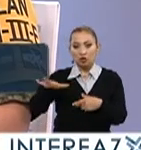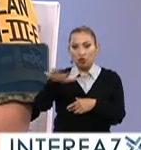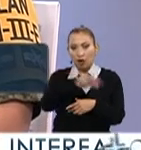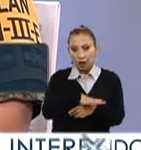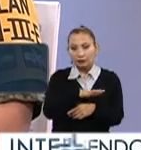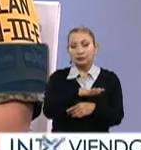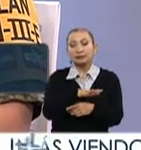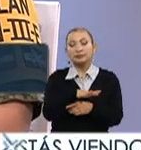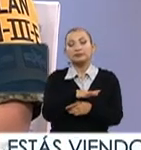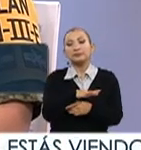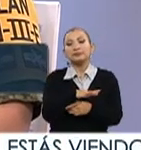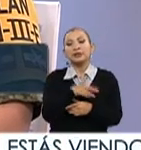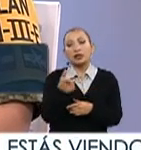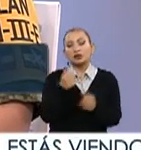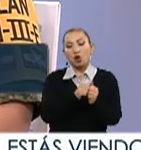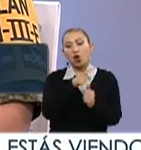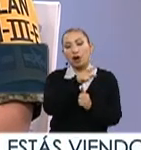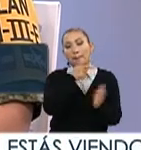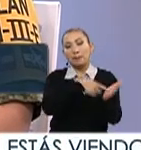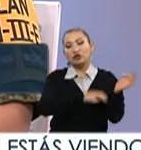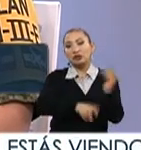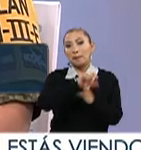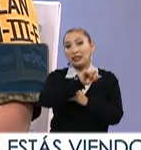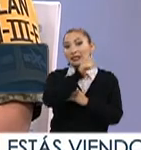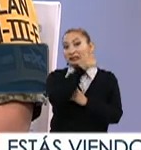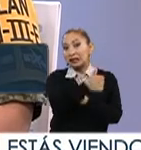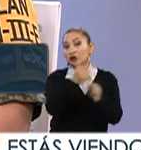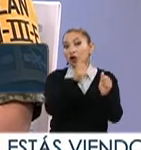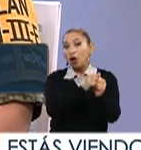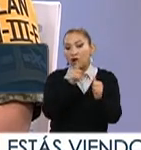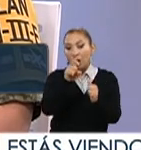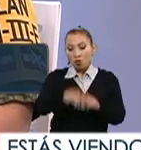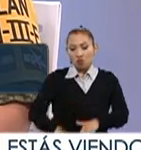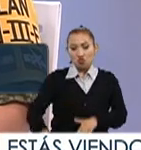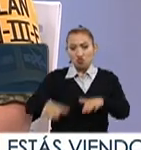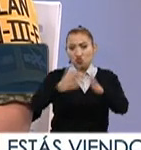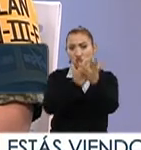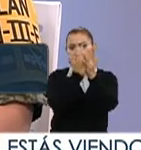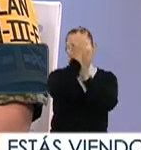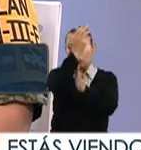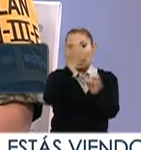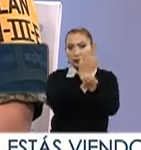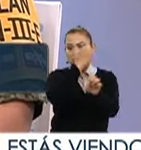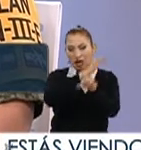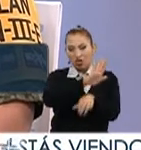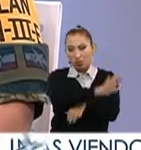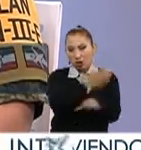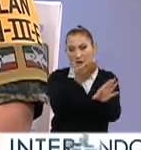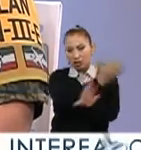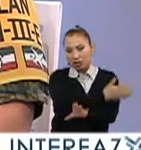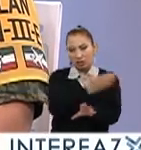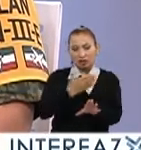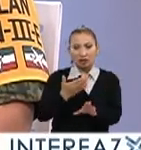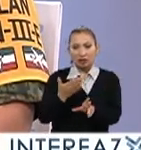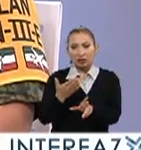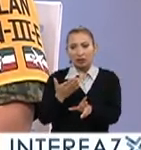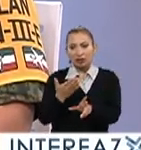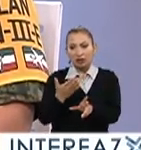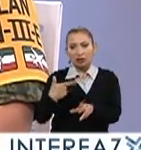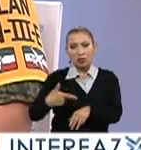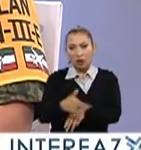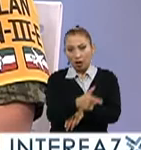población civil es a partir de 1926 con una inundación severa que ataca al estado